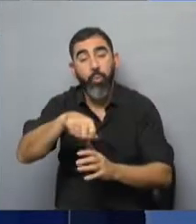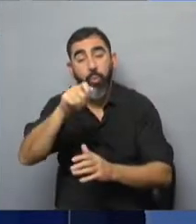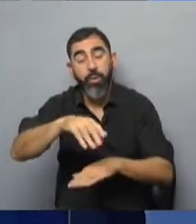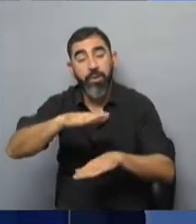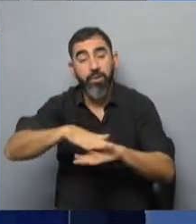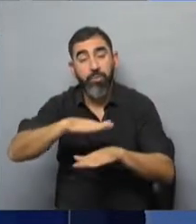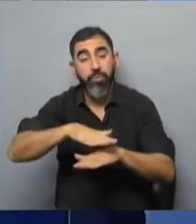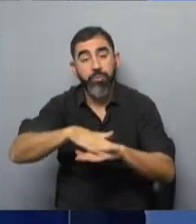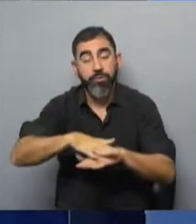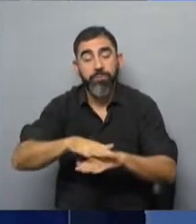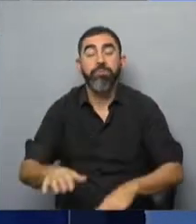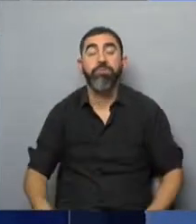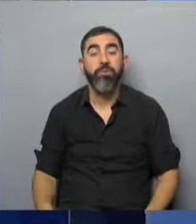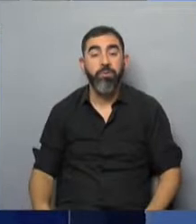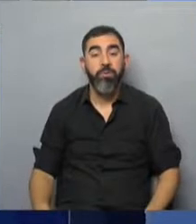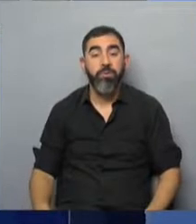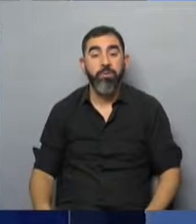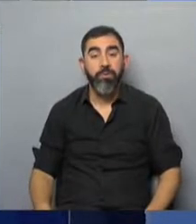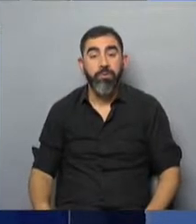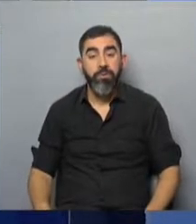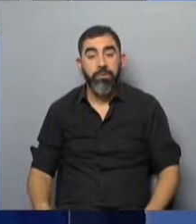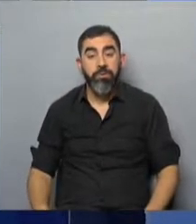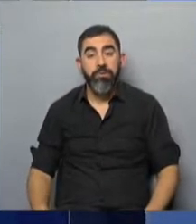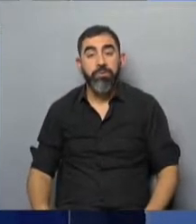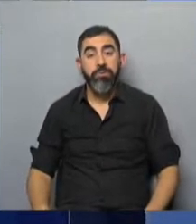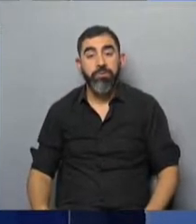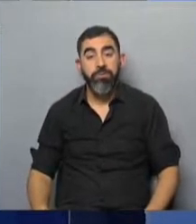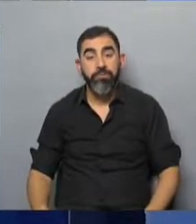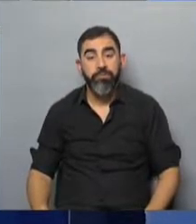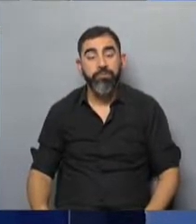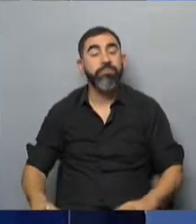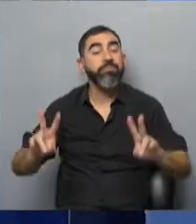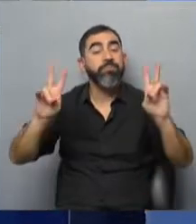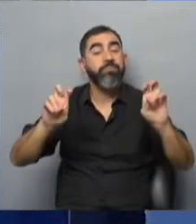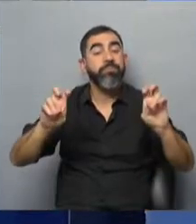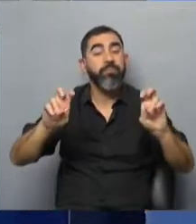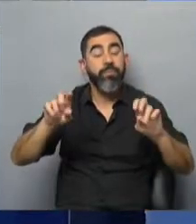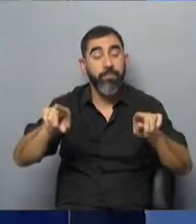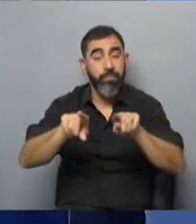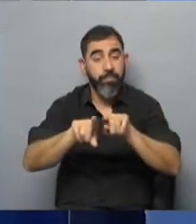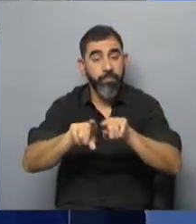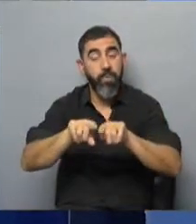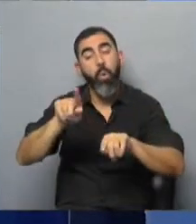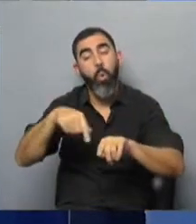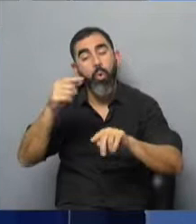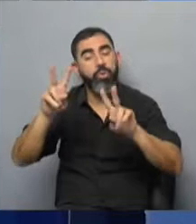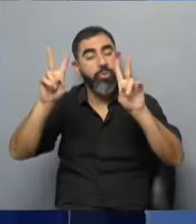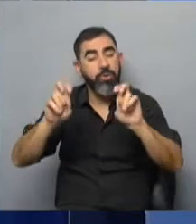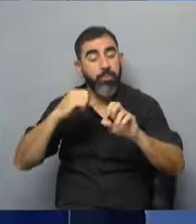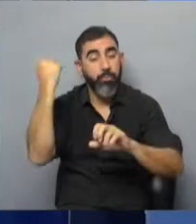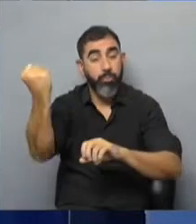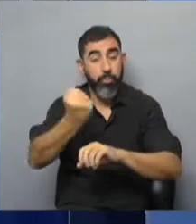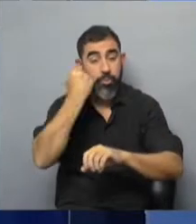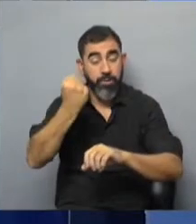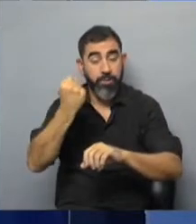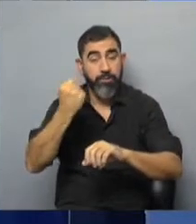Recaderey, que está actuando en su condición de juez de feria. Pero vinculado con este tema hay otros aspectos sustantivos de lo que fueron